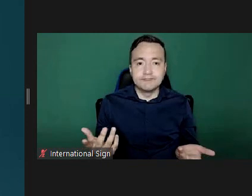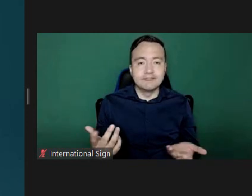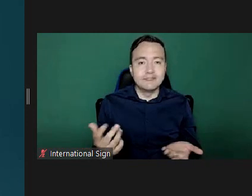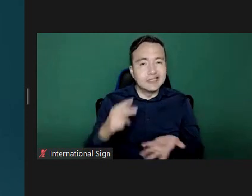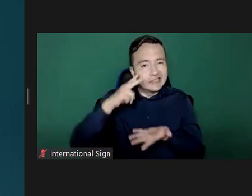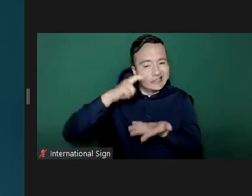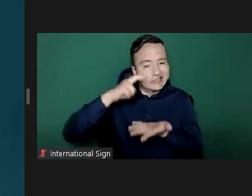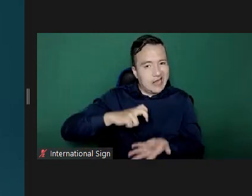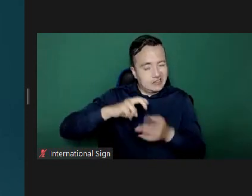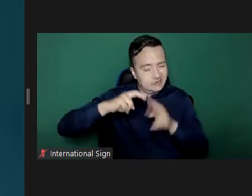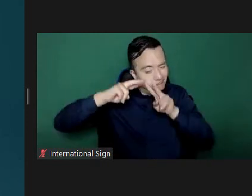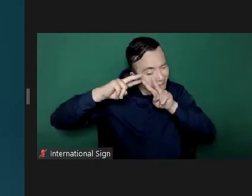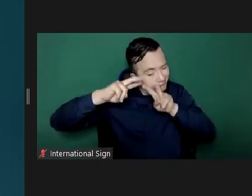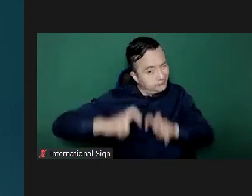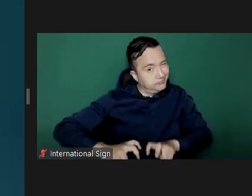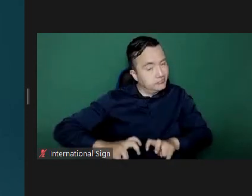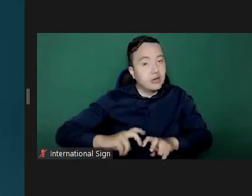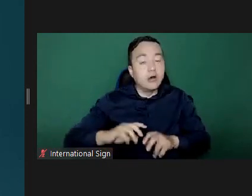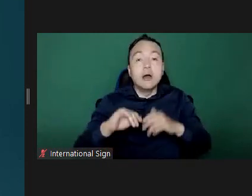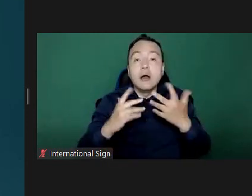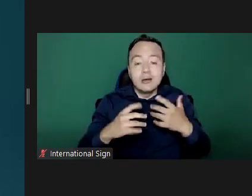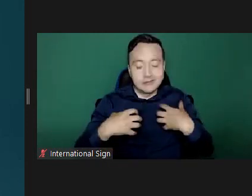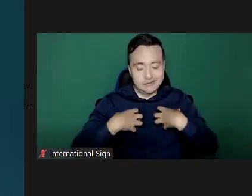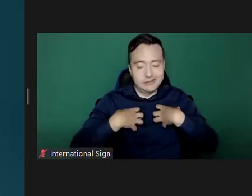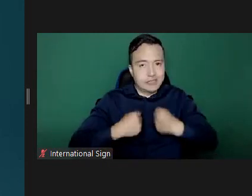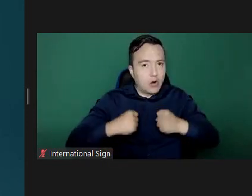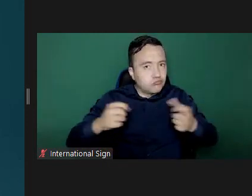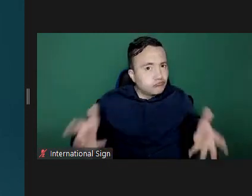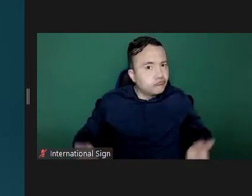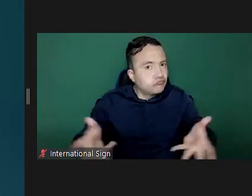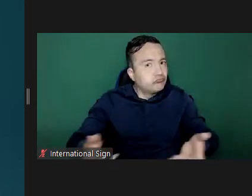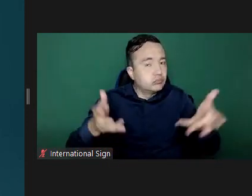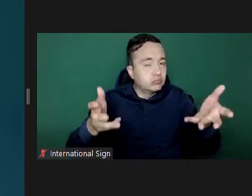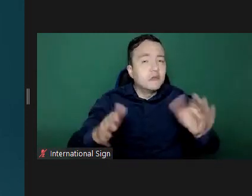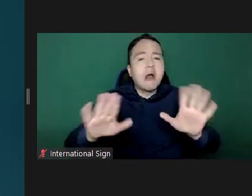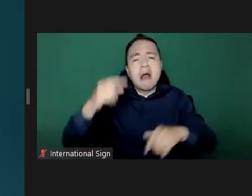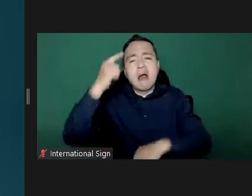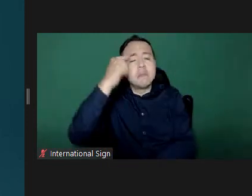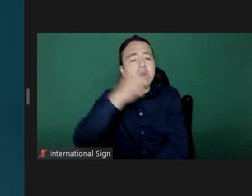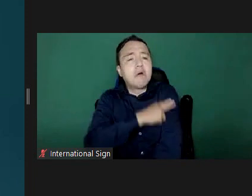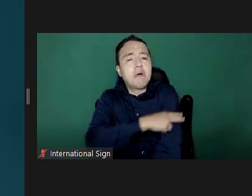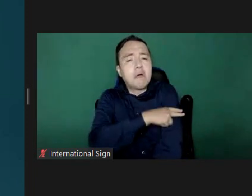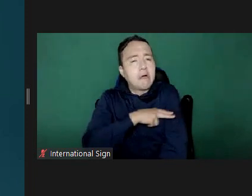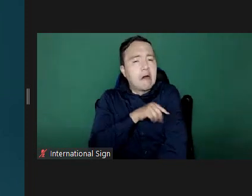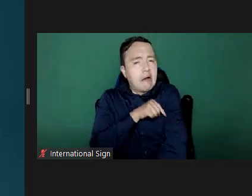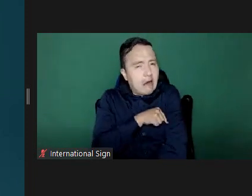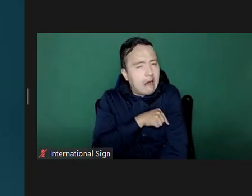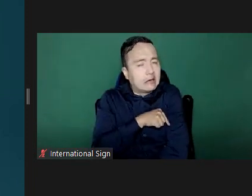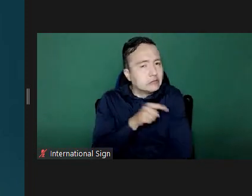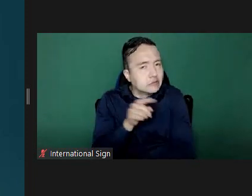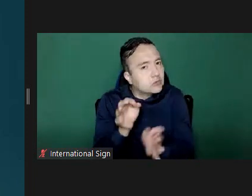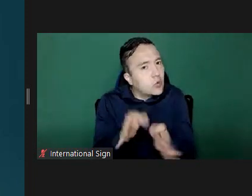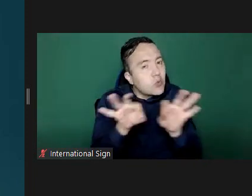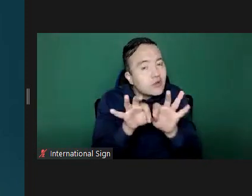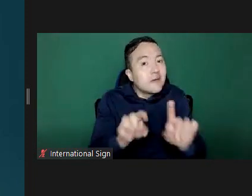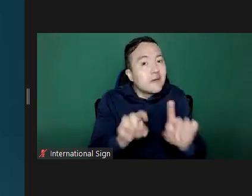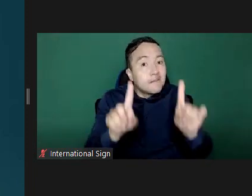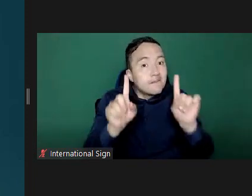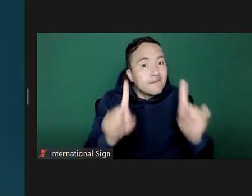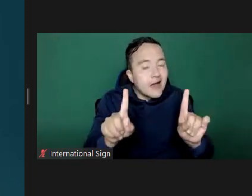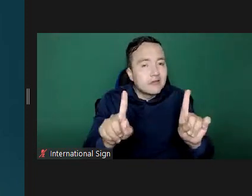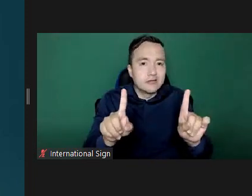de la salud, porque el sentido clínico es importante, eso lo sabemos, pero nos parece que parte